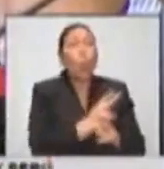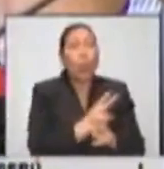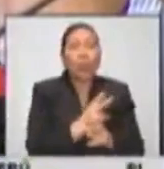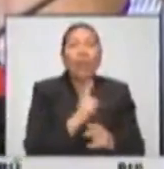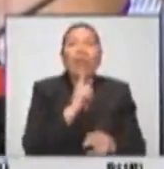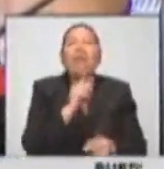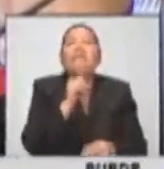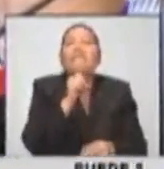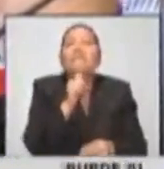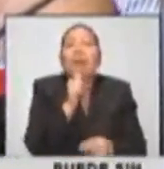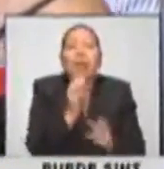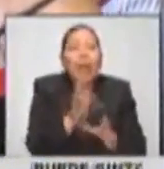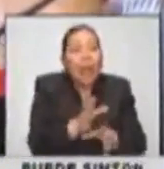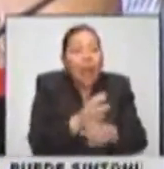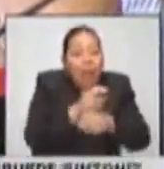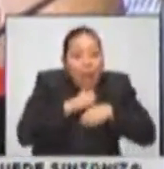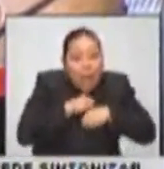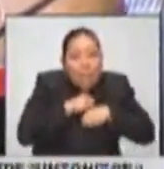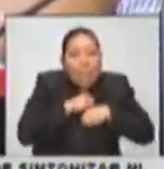es falta de haber adoptado